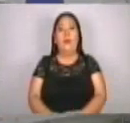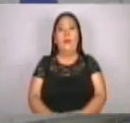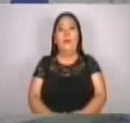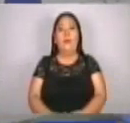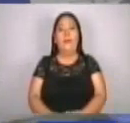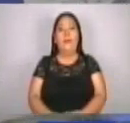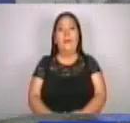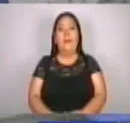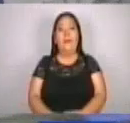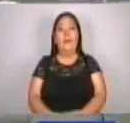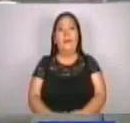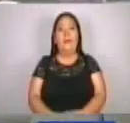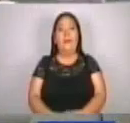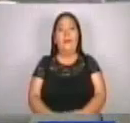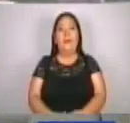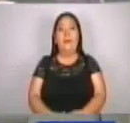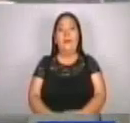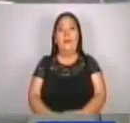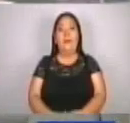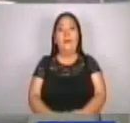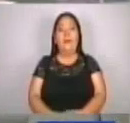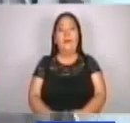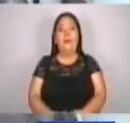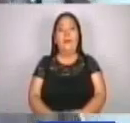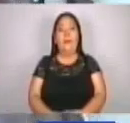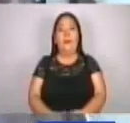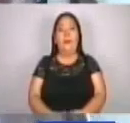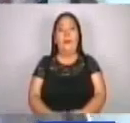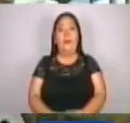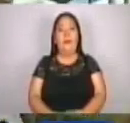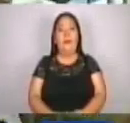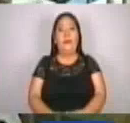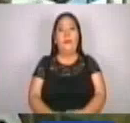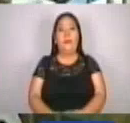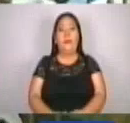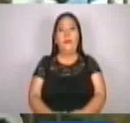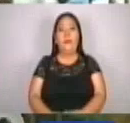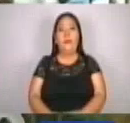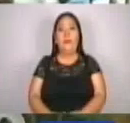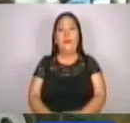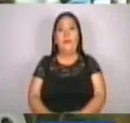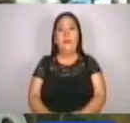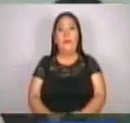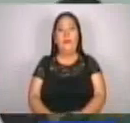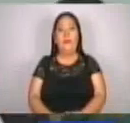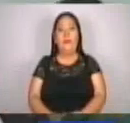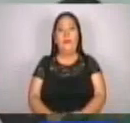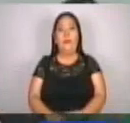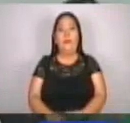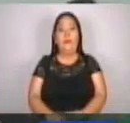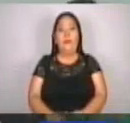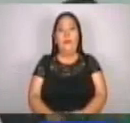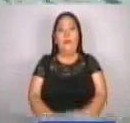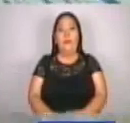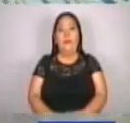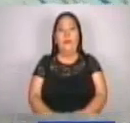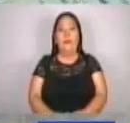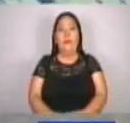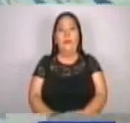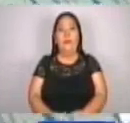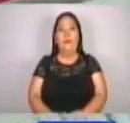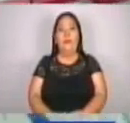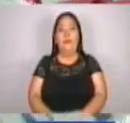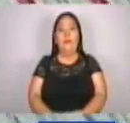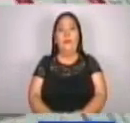Europea de medicamentos de los cuales representan el 80% de las nuevas sustancias activas el informe revela que un